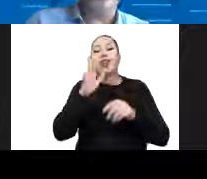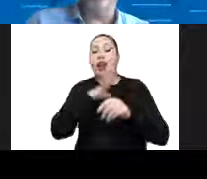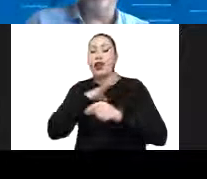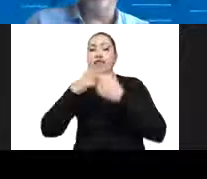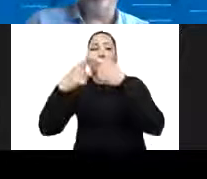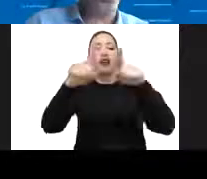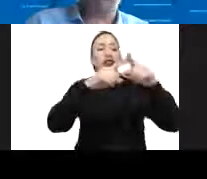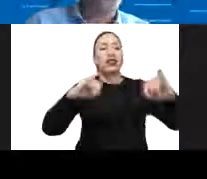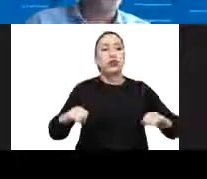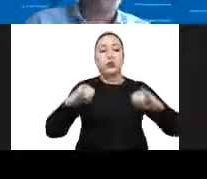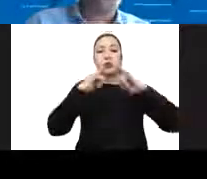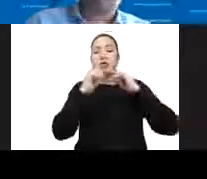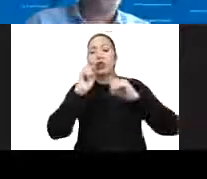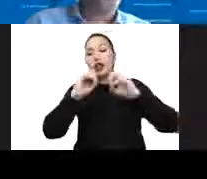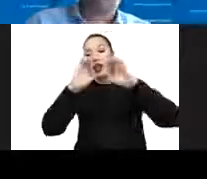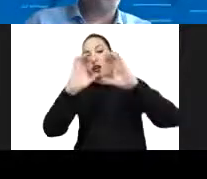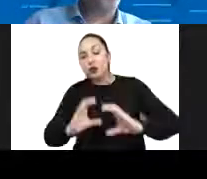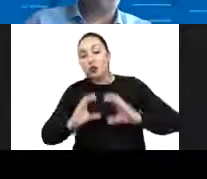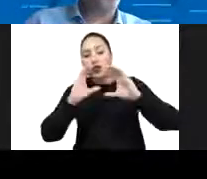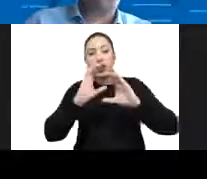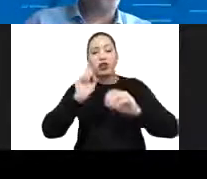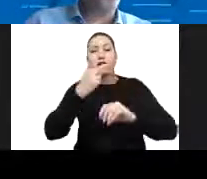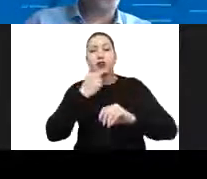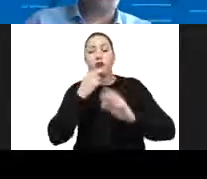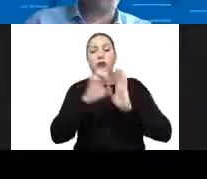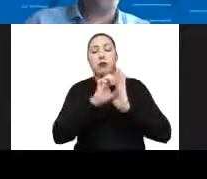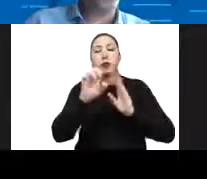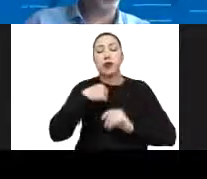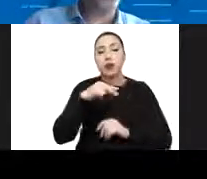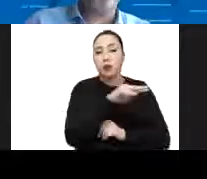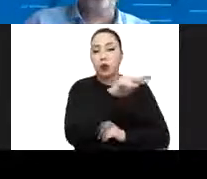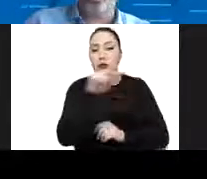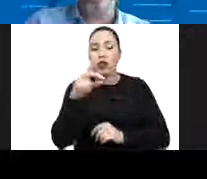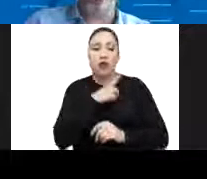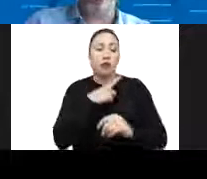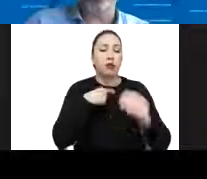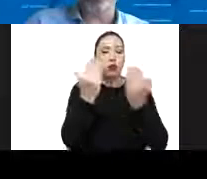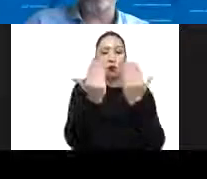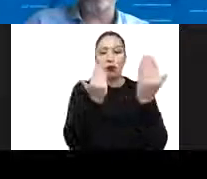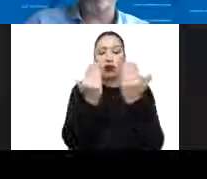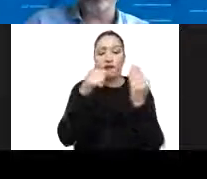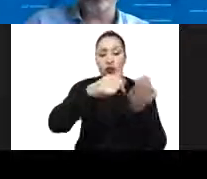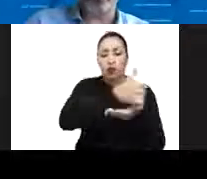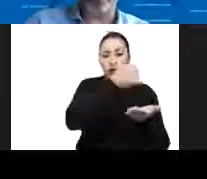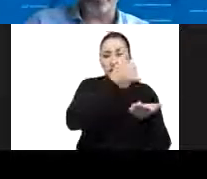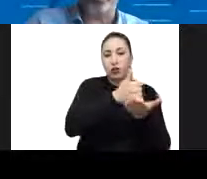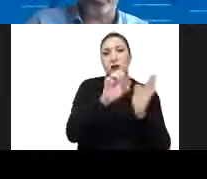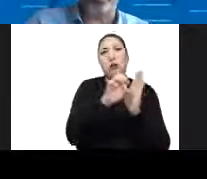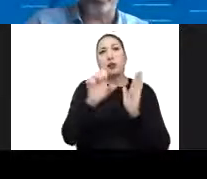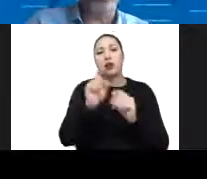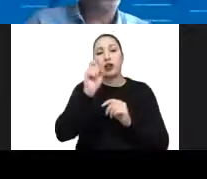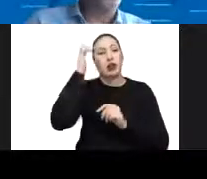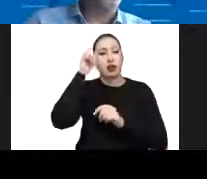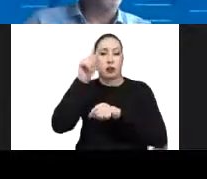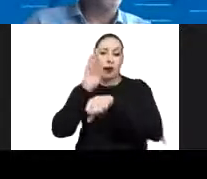operadores, ¿no? Si uno ve los organismos operadores que nos deberíamos comparar como ciudad, que tendría que ser, por ejemplo, un São Paulo en